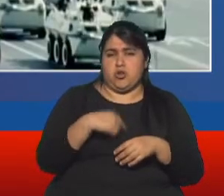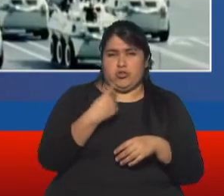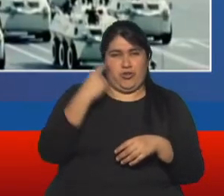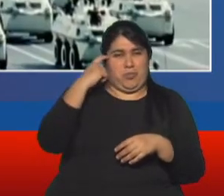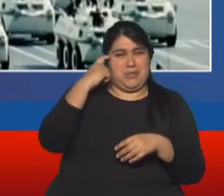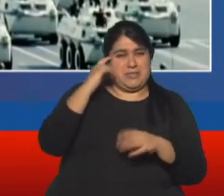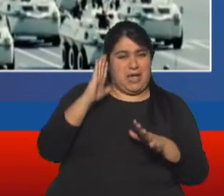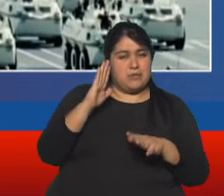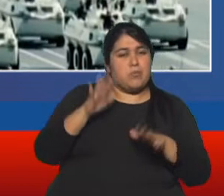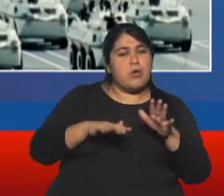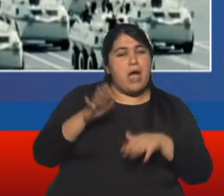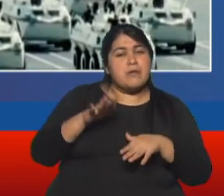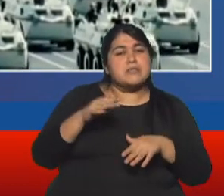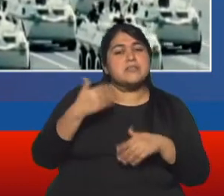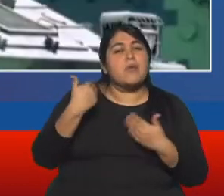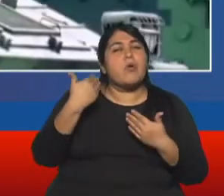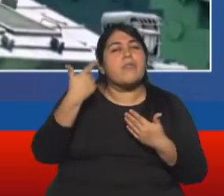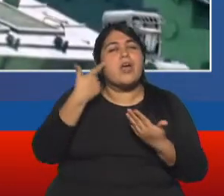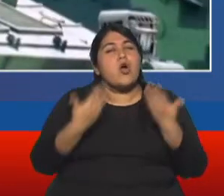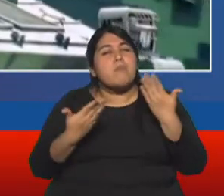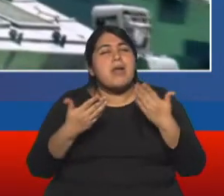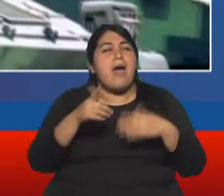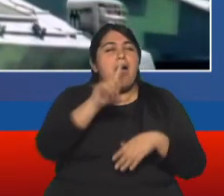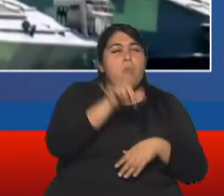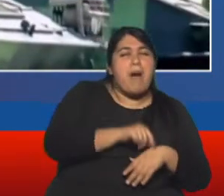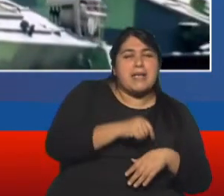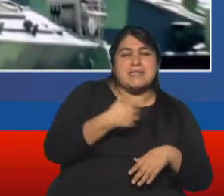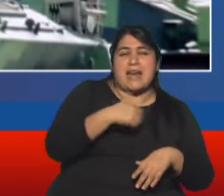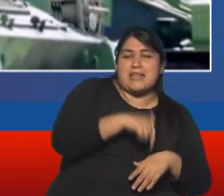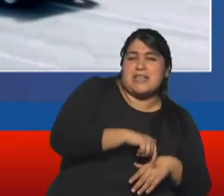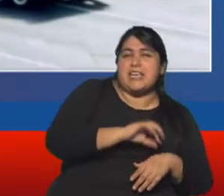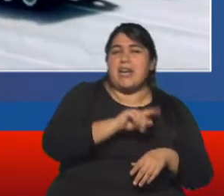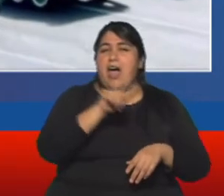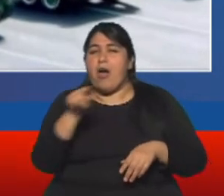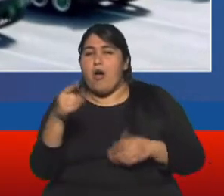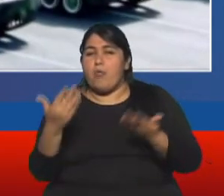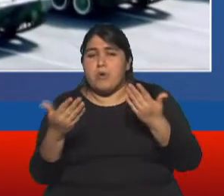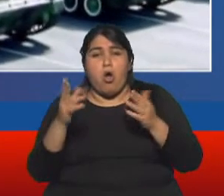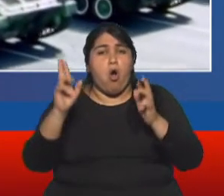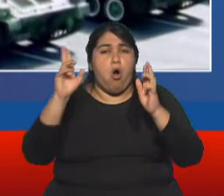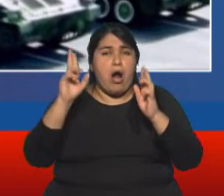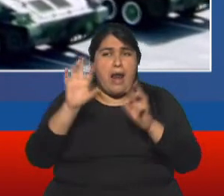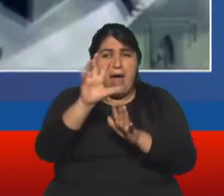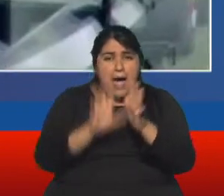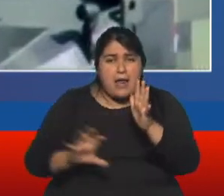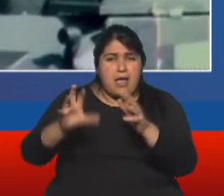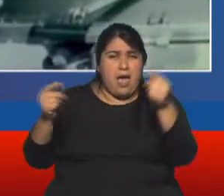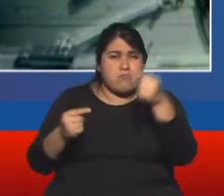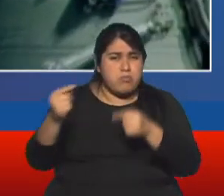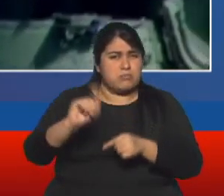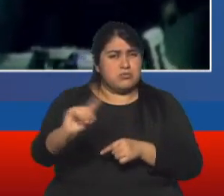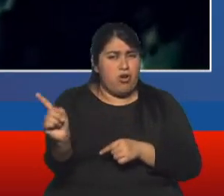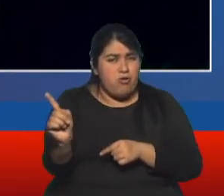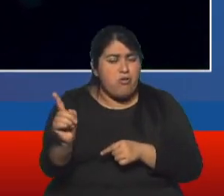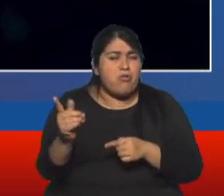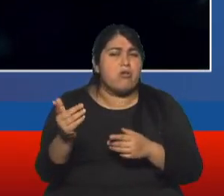parece, cruzar esto con perspectiva país y la región. Ojalá que no se llegue a un enfrentamiento bélico regional, porque sabemos que no solamente